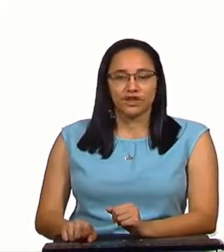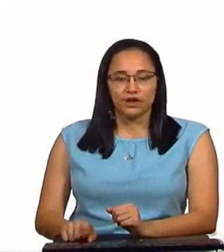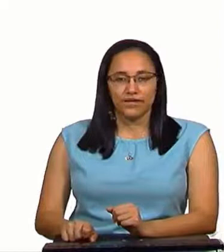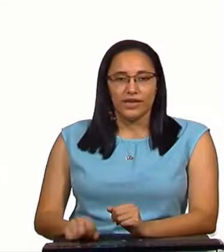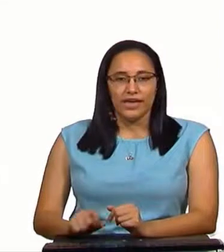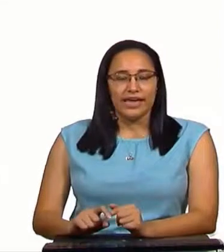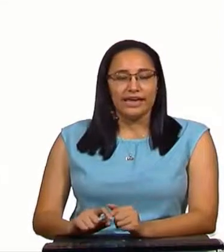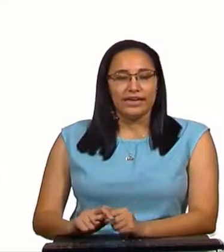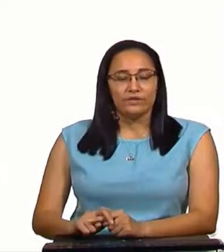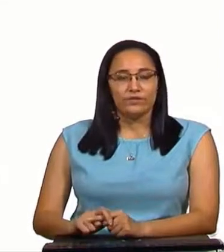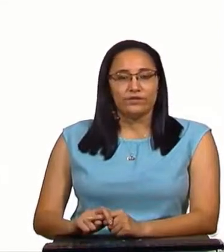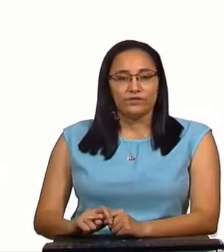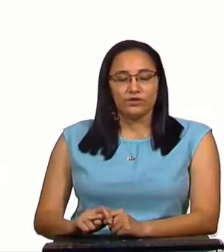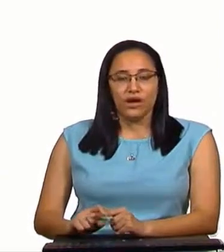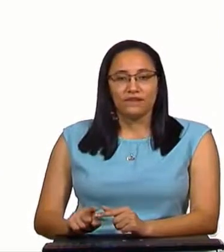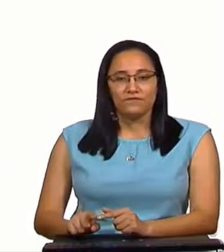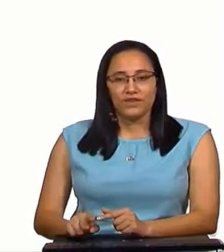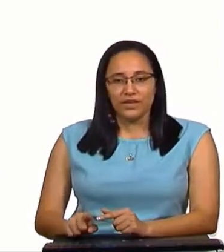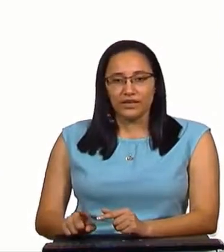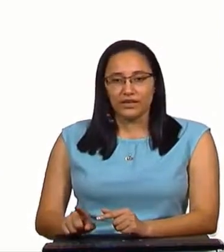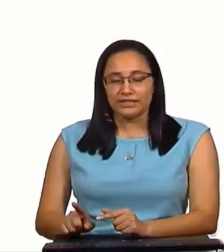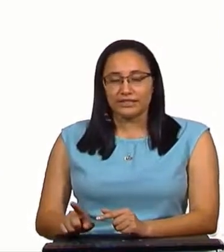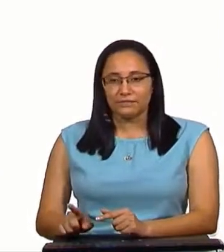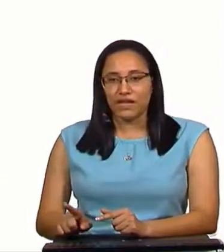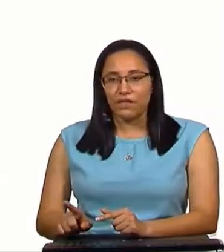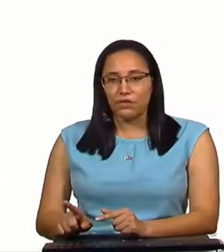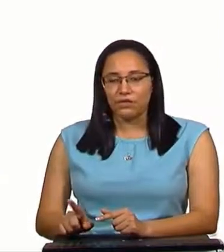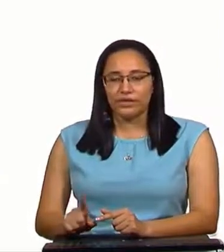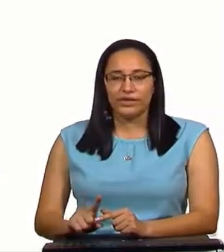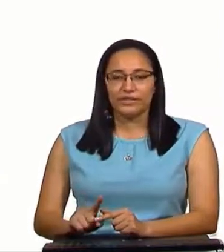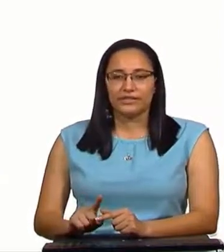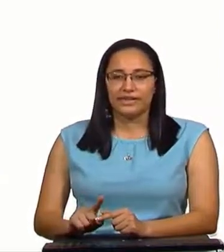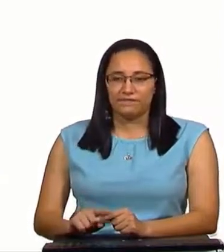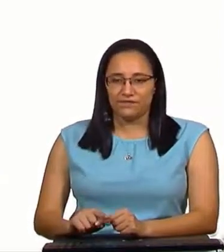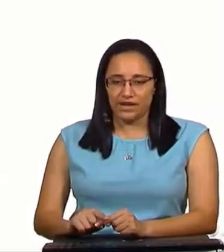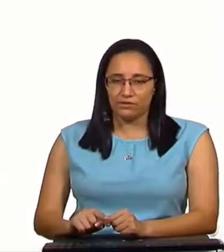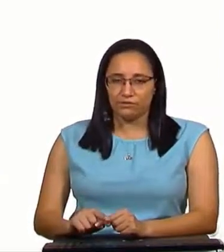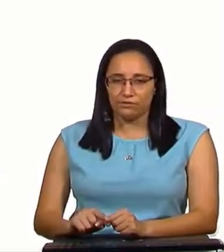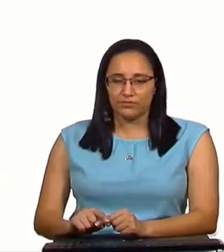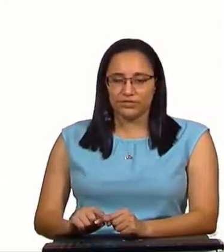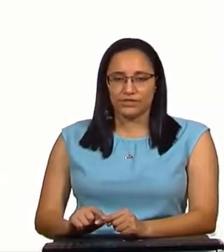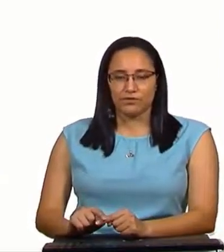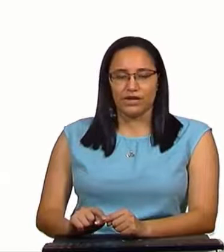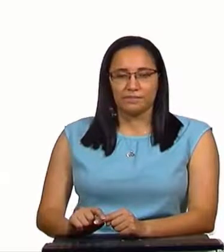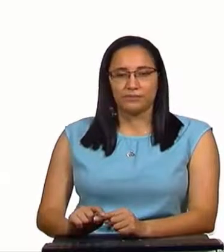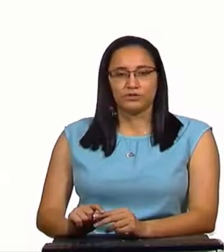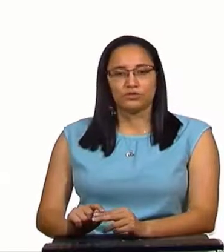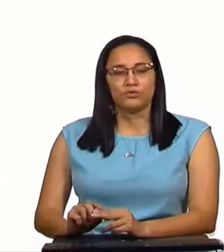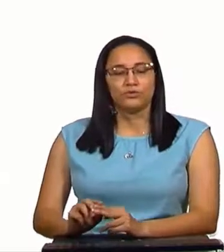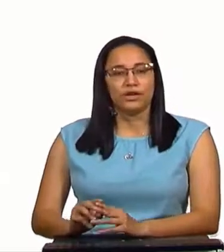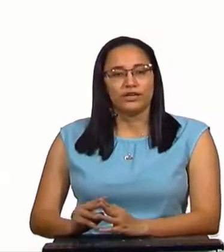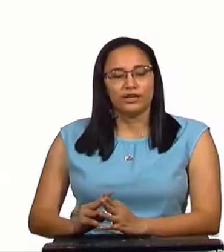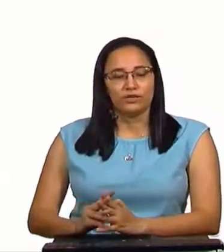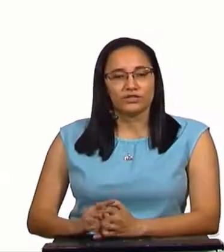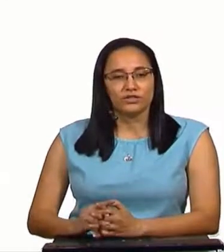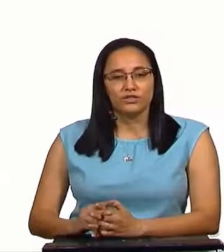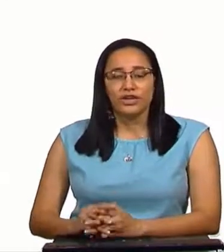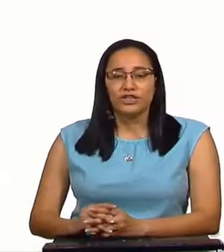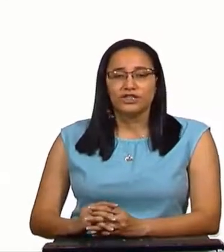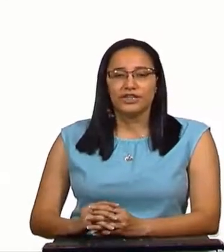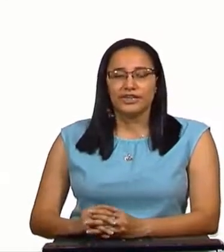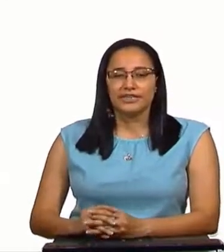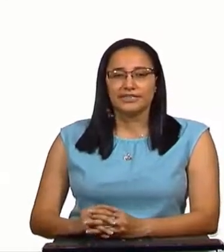the job. Ella no debió haber aceptado el trabajo. Entonces tenemos ahí, vamos todos juntos a leer la